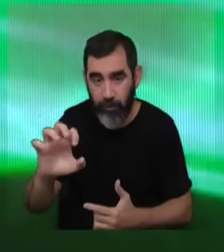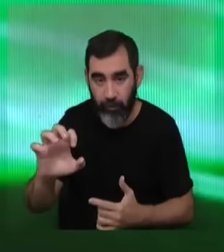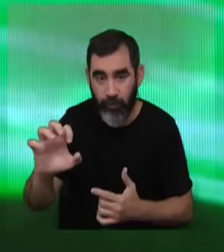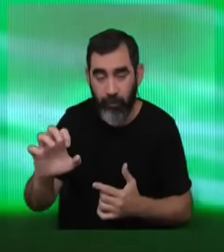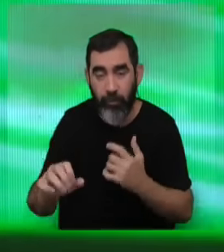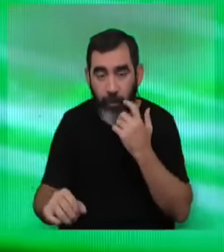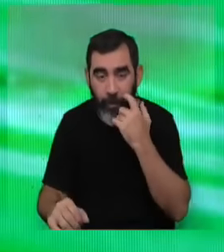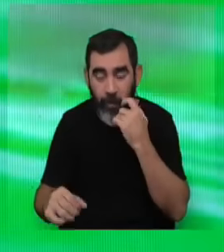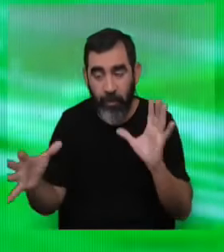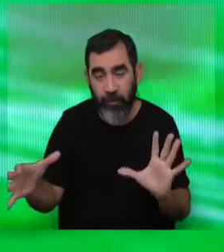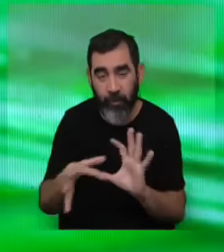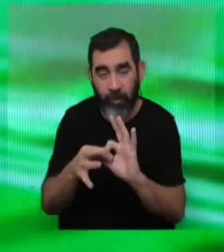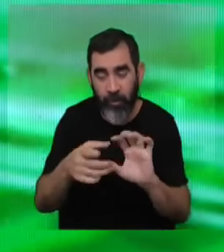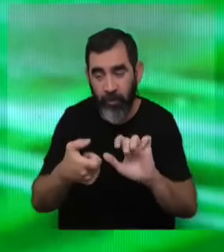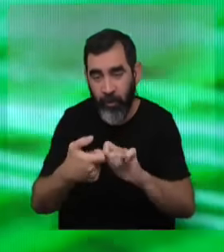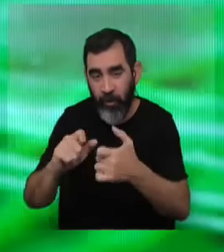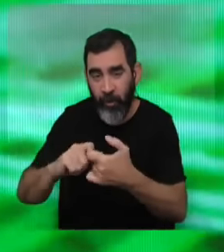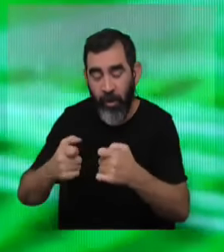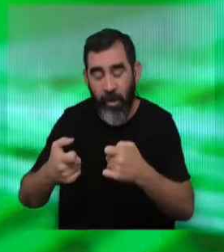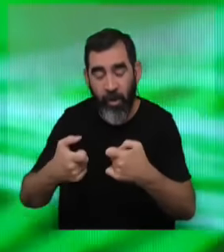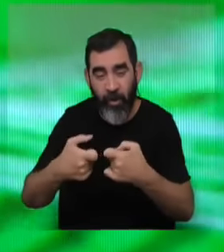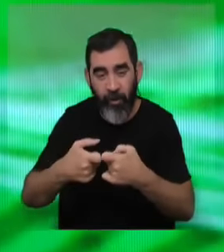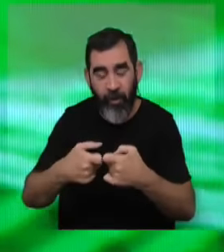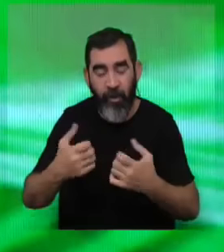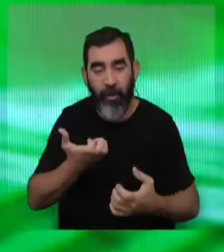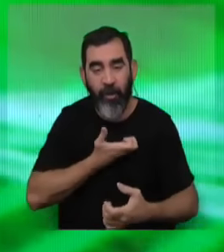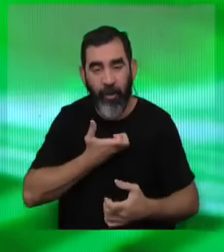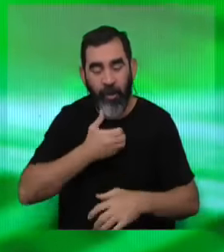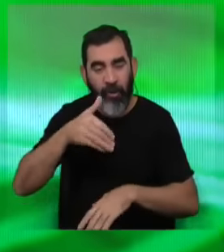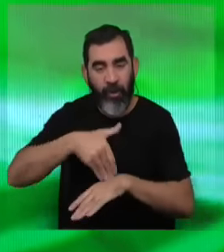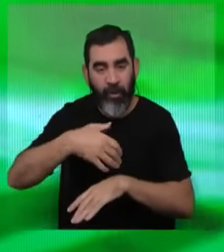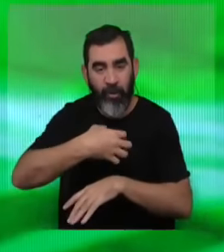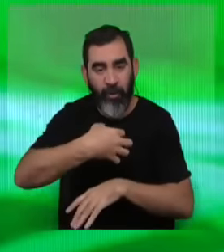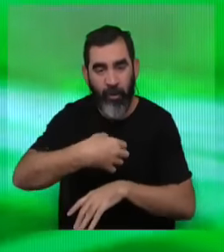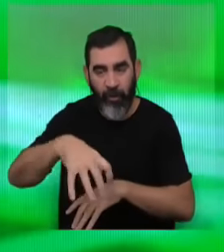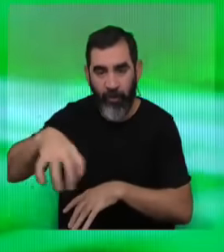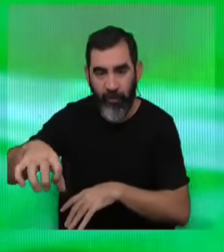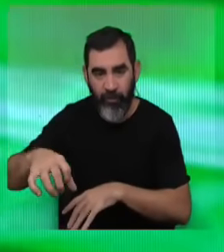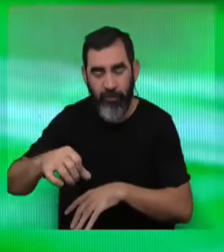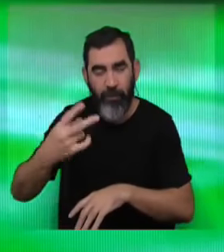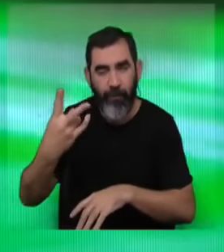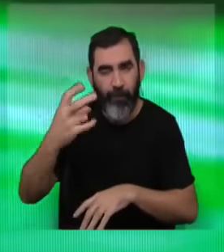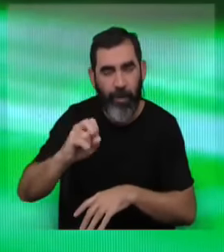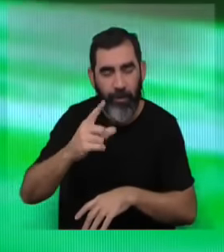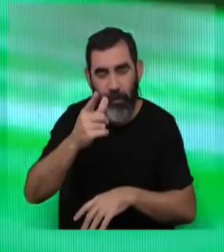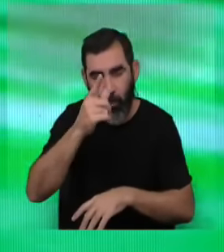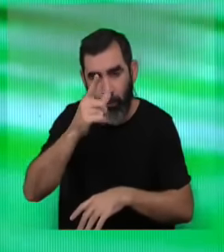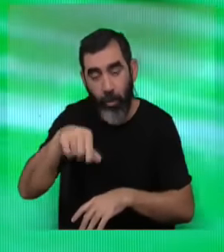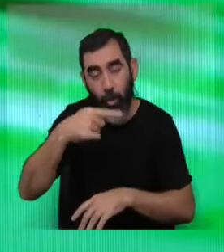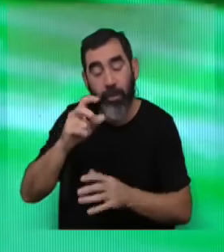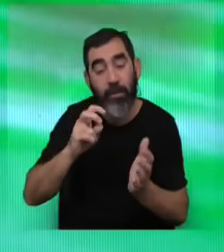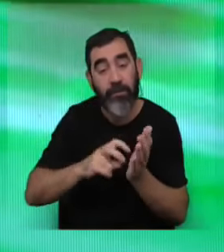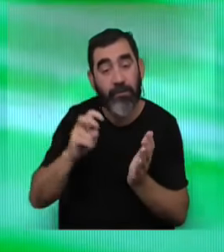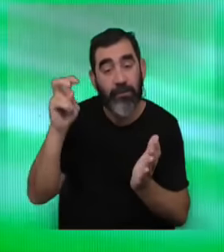de las alianzas que intentamos establecer con las alcaldías y municipios que se va a desarrollar alrededor del 20 y otra en